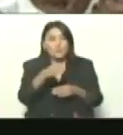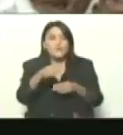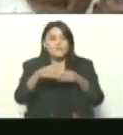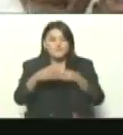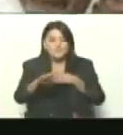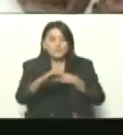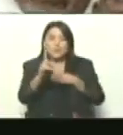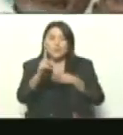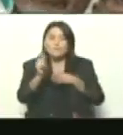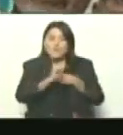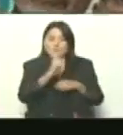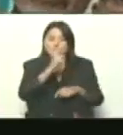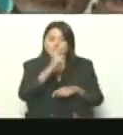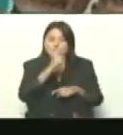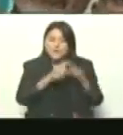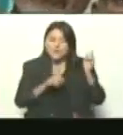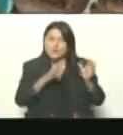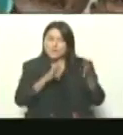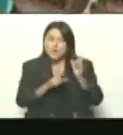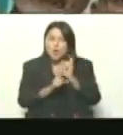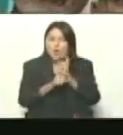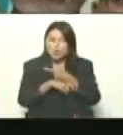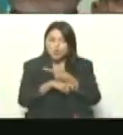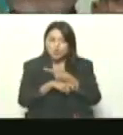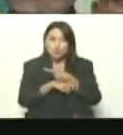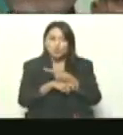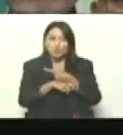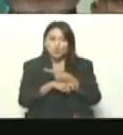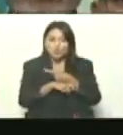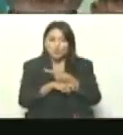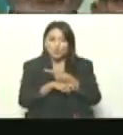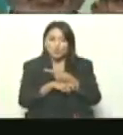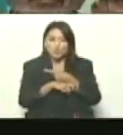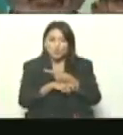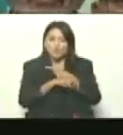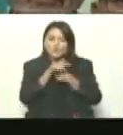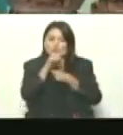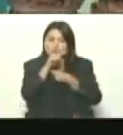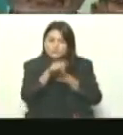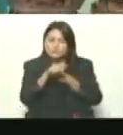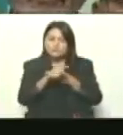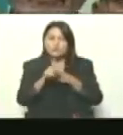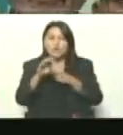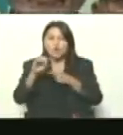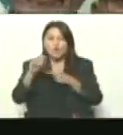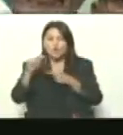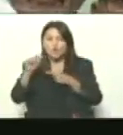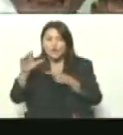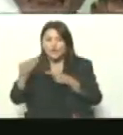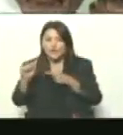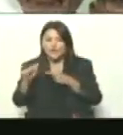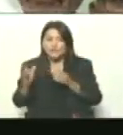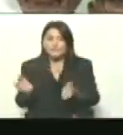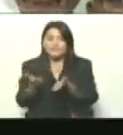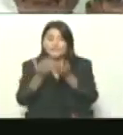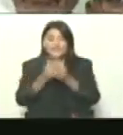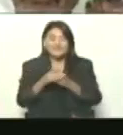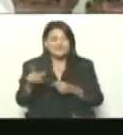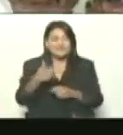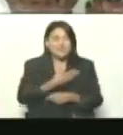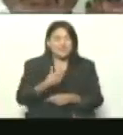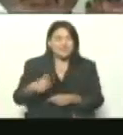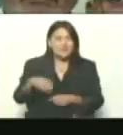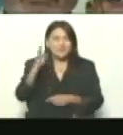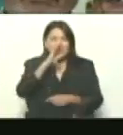de mes y medio, en agosto aproximadamente, todo lo relacionado a esta revitalización. El presidente Lula mencionaba algo